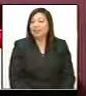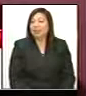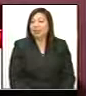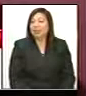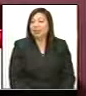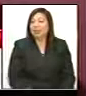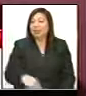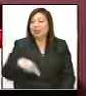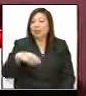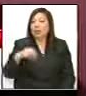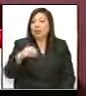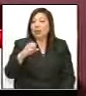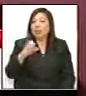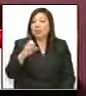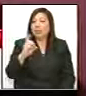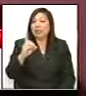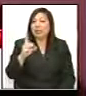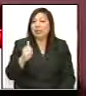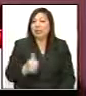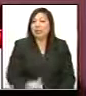Paloma también ha estado participando.